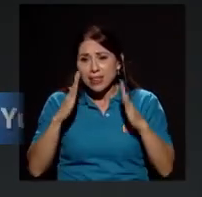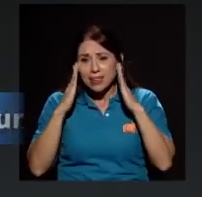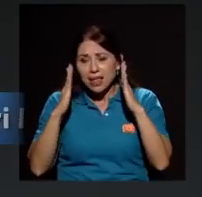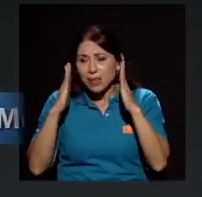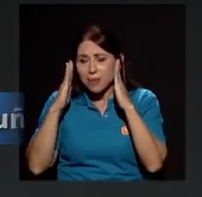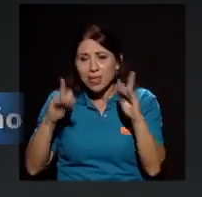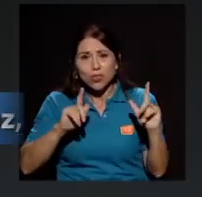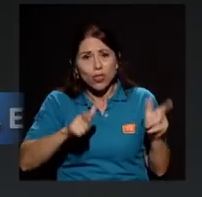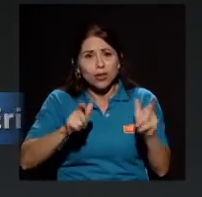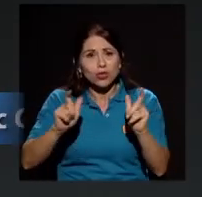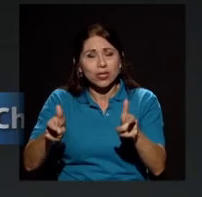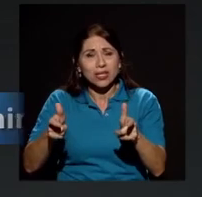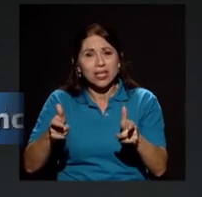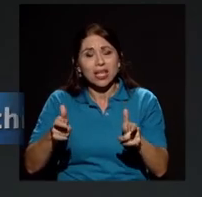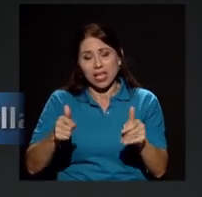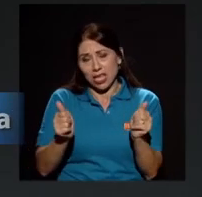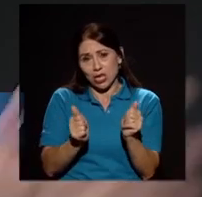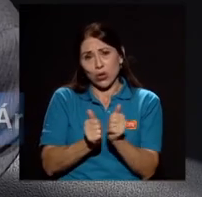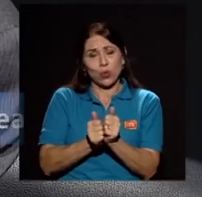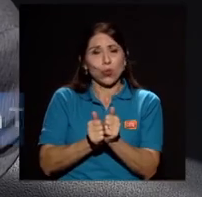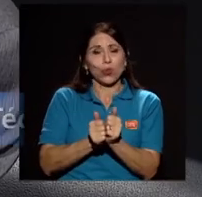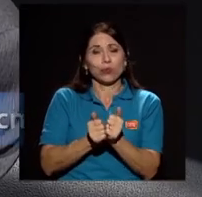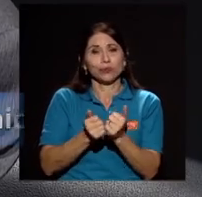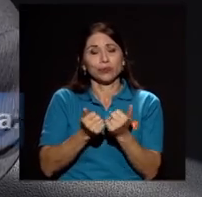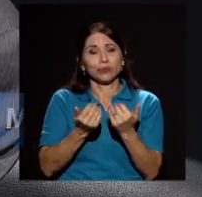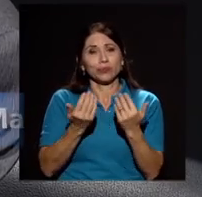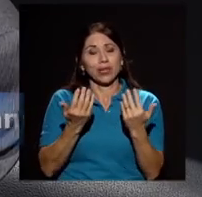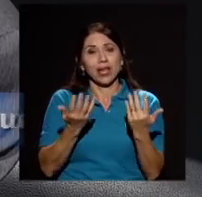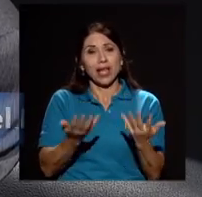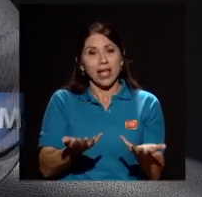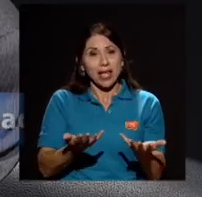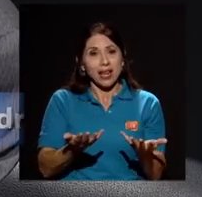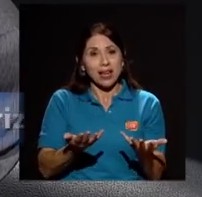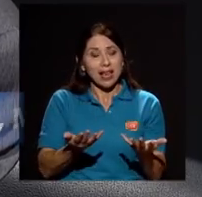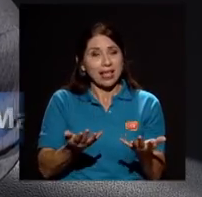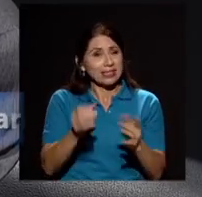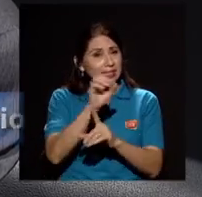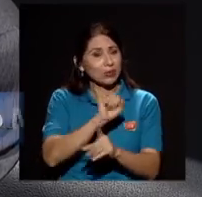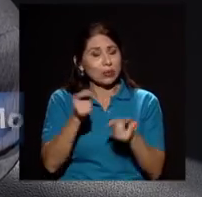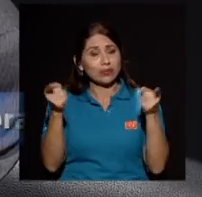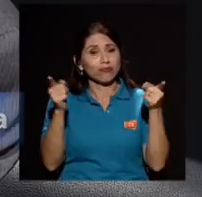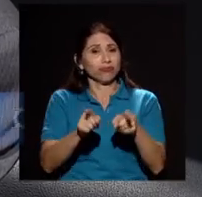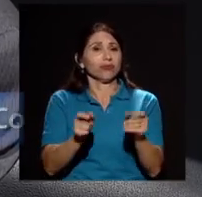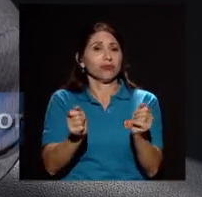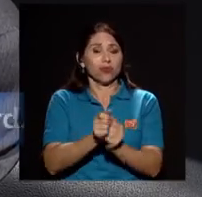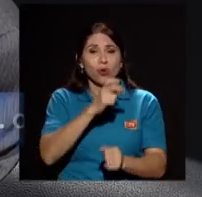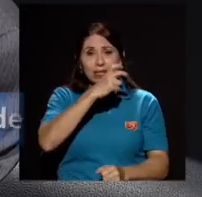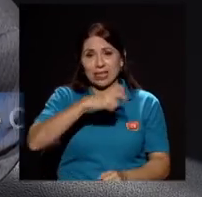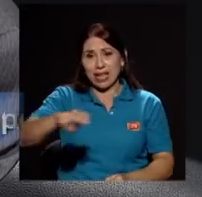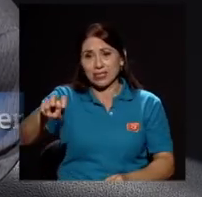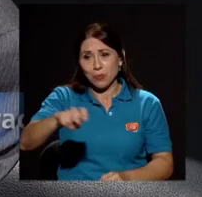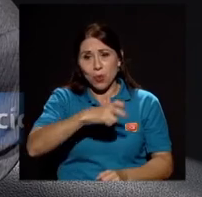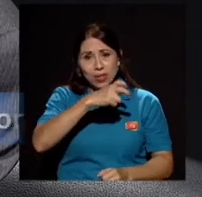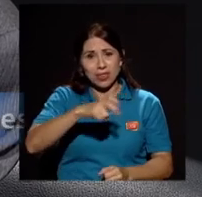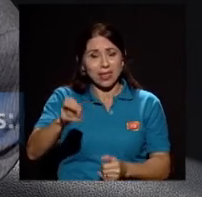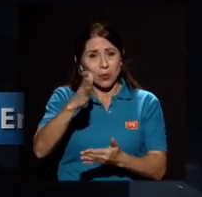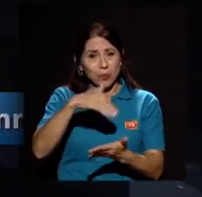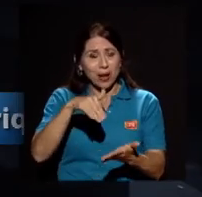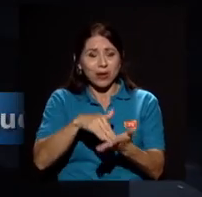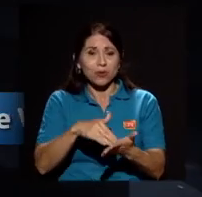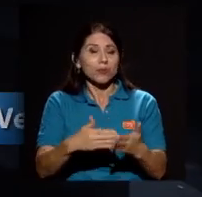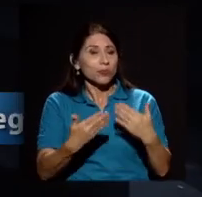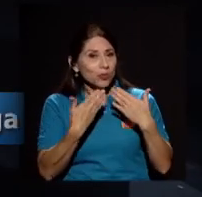los desechos y si tenemos el la tragedia de transporte urbano muchas gracias